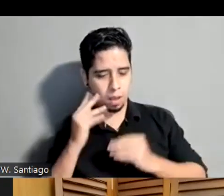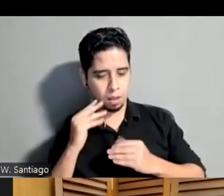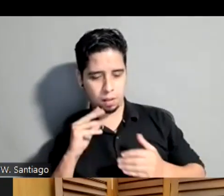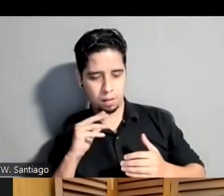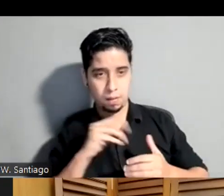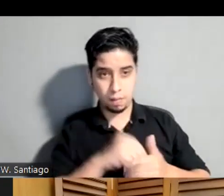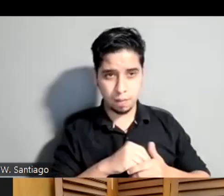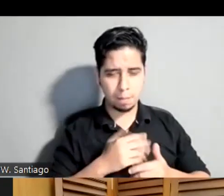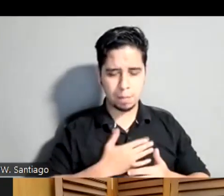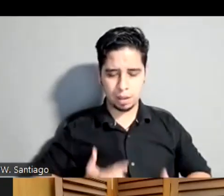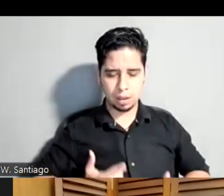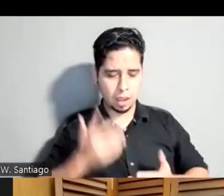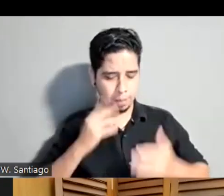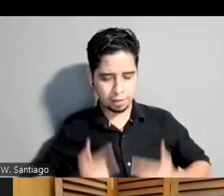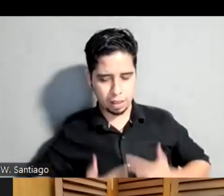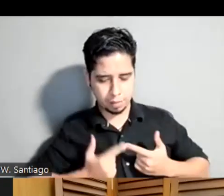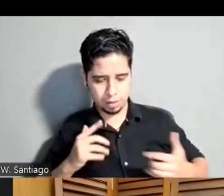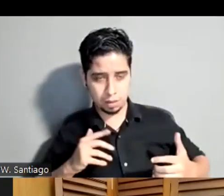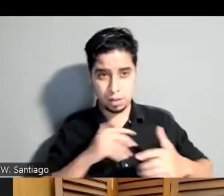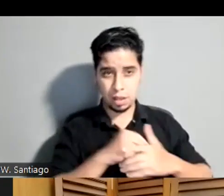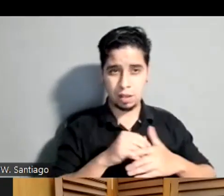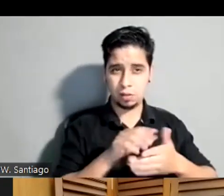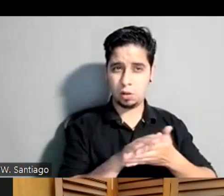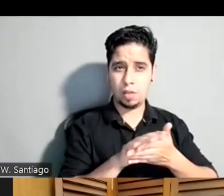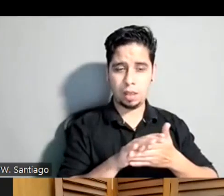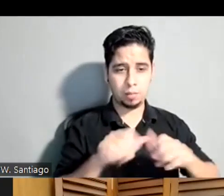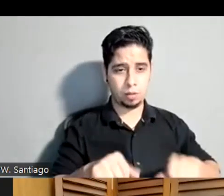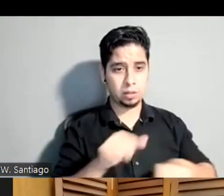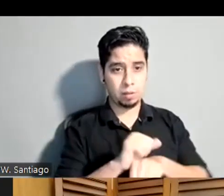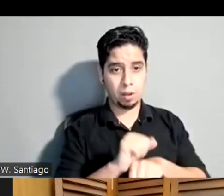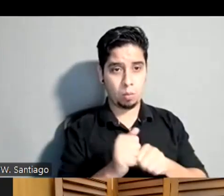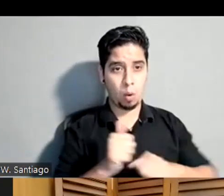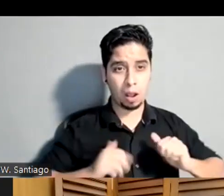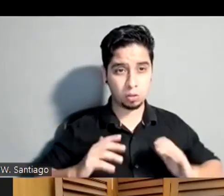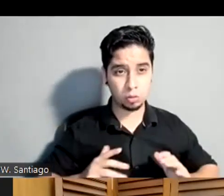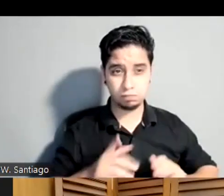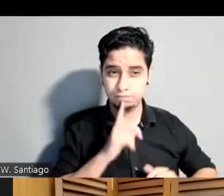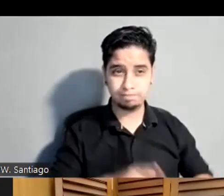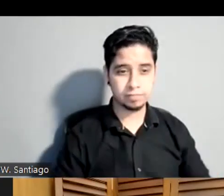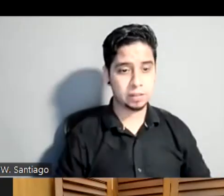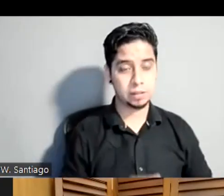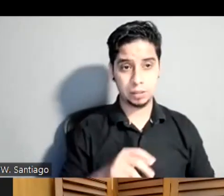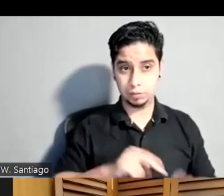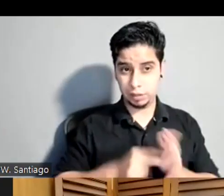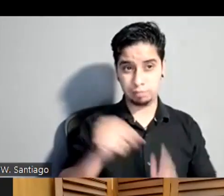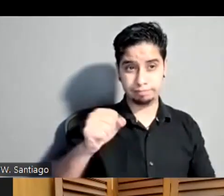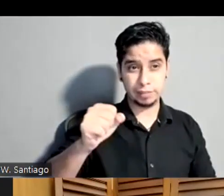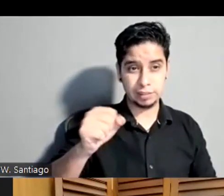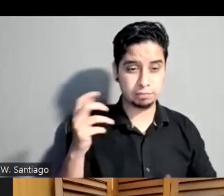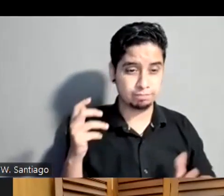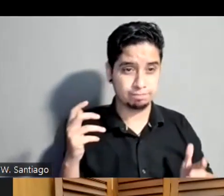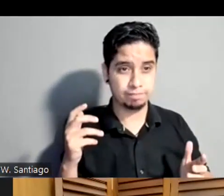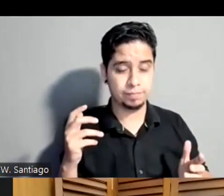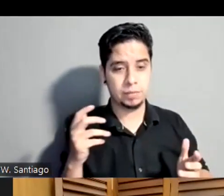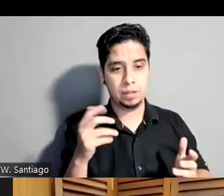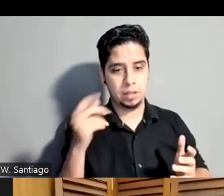experiencias de vida, eso es lo, ¿verdad?, y que puede ser lo maravilloso de ser actor. Así que sí, y